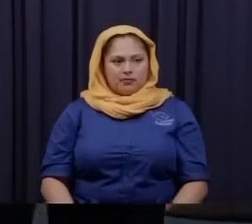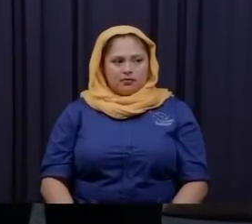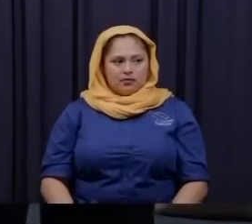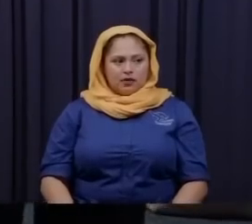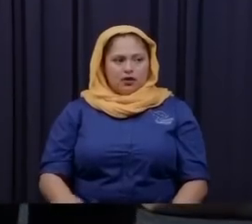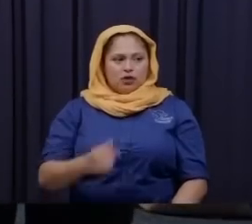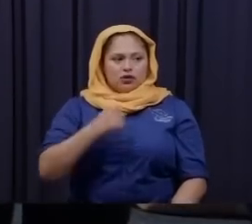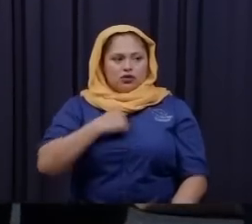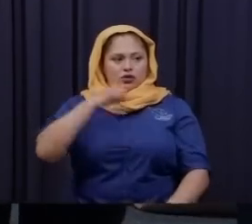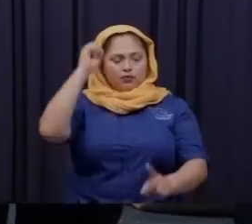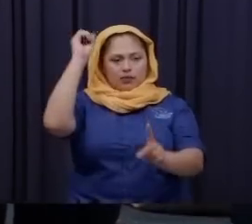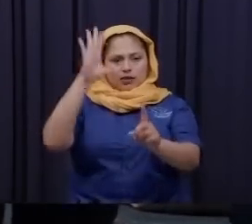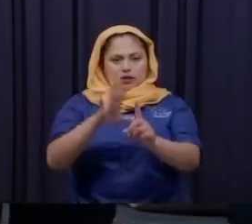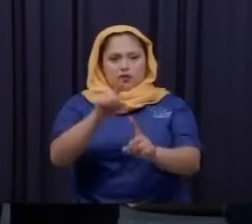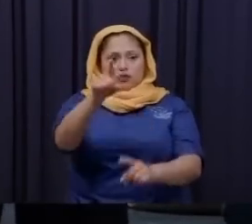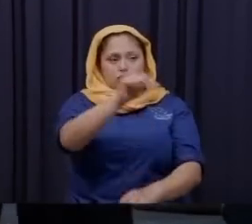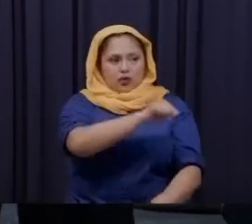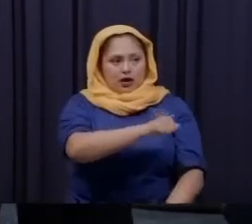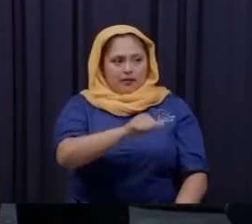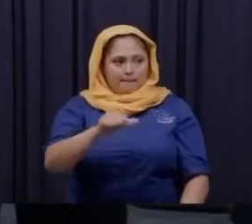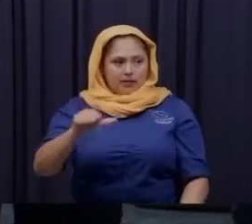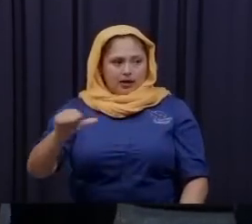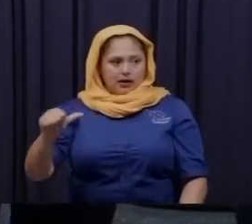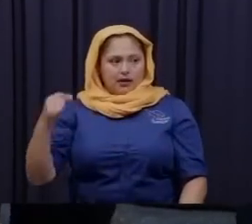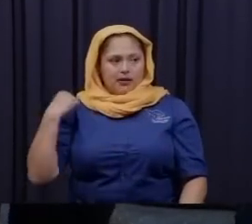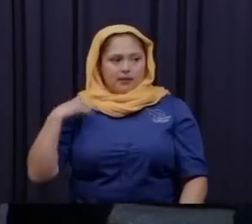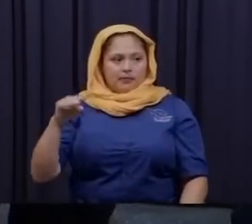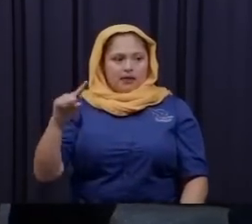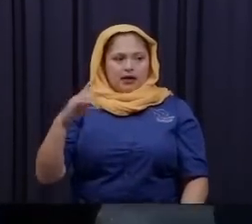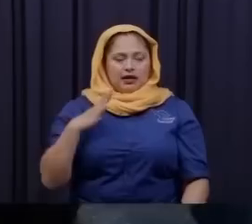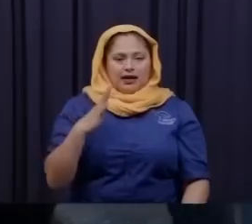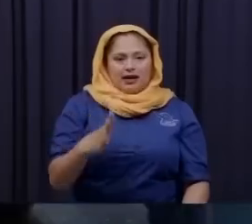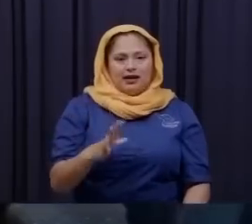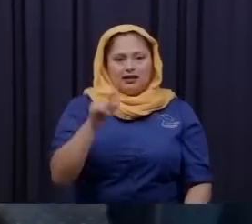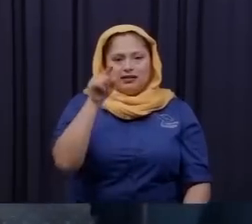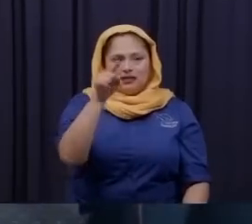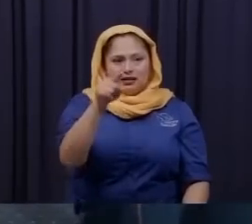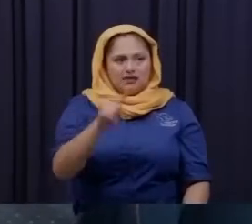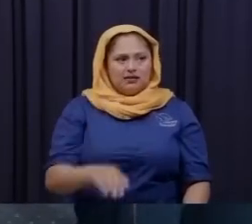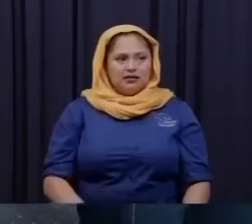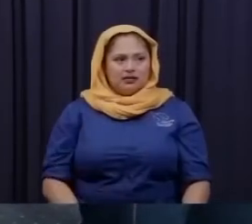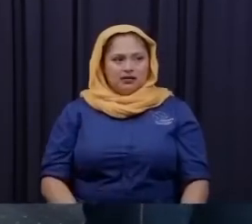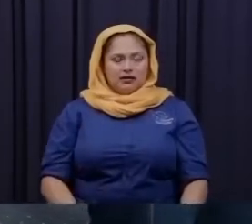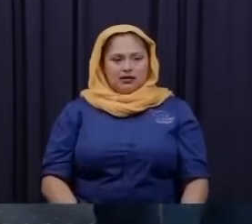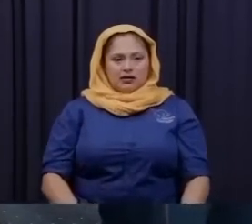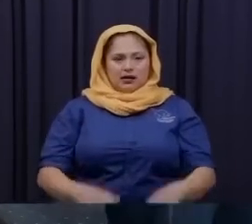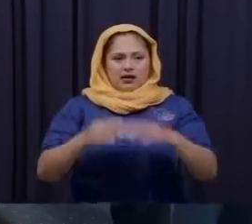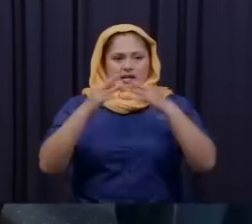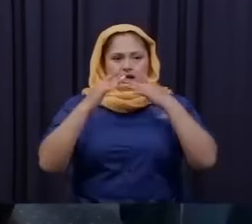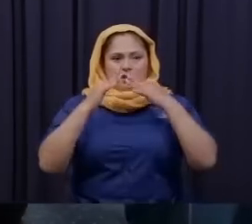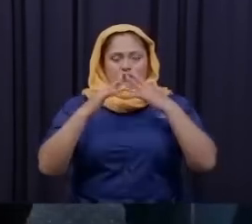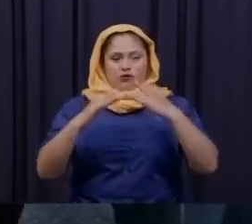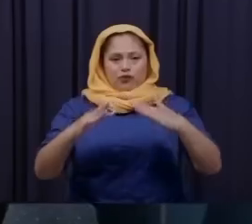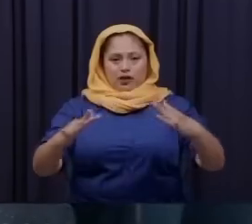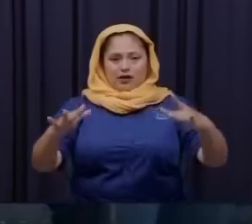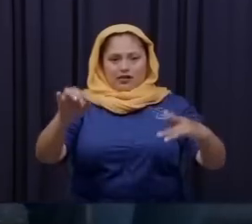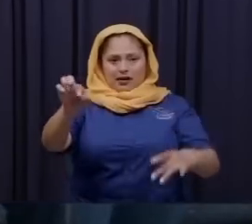Estoy bendiciendo tu alma para que exista en ti el fluir poderoso de la paz.